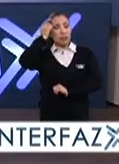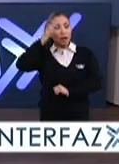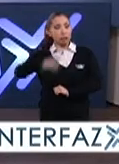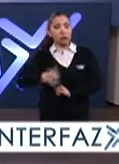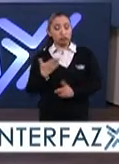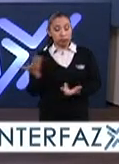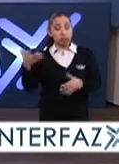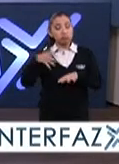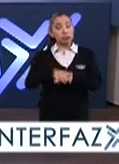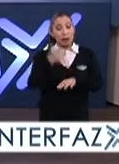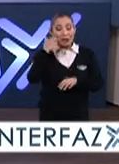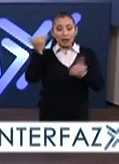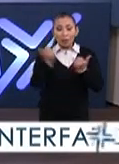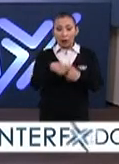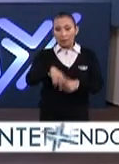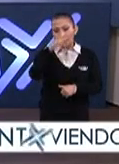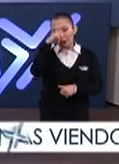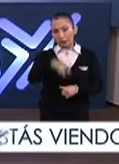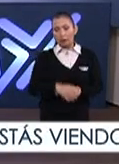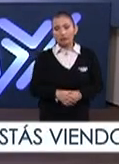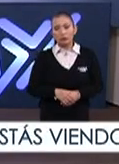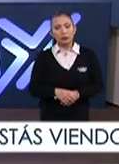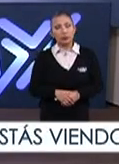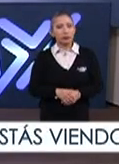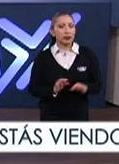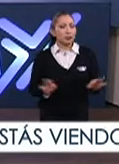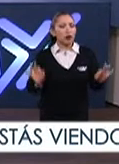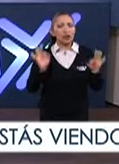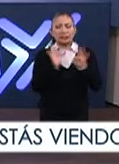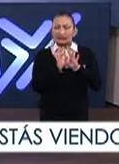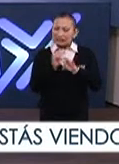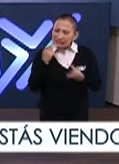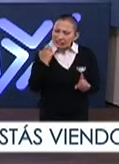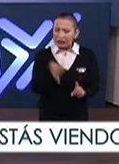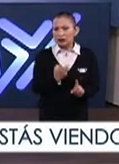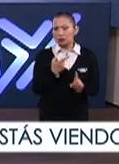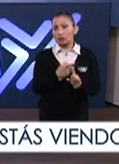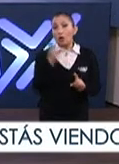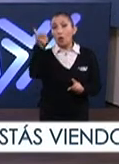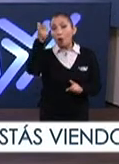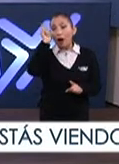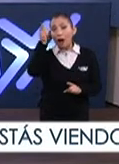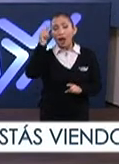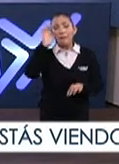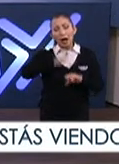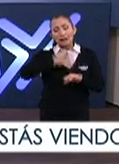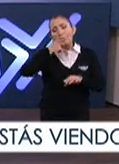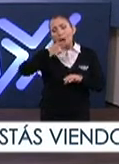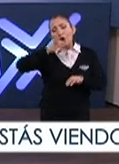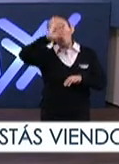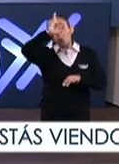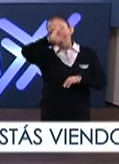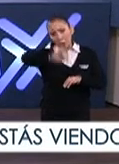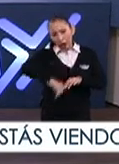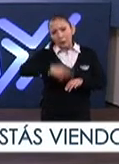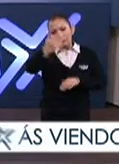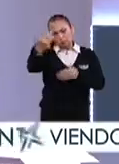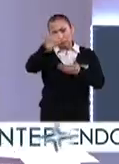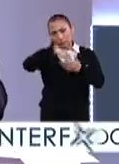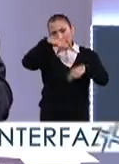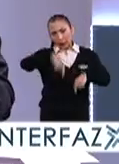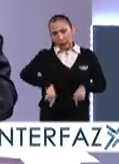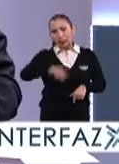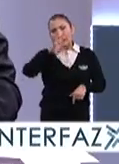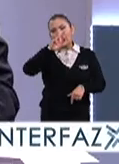de inclusión de mujeres. Muy importante esto que nos comentas, Mauricio, fundamental, y ojalá podamos seguir hablando cada jueves, que es tu participación